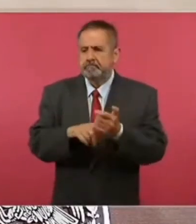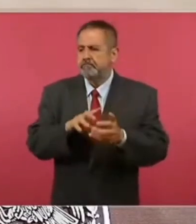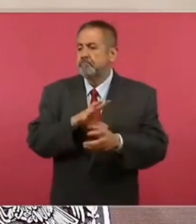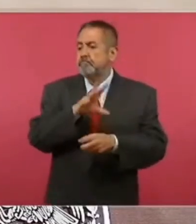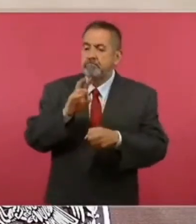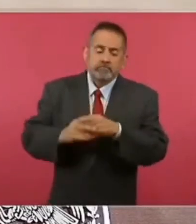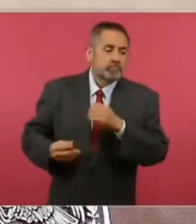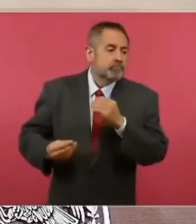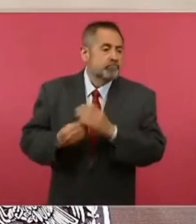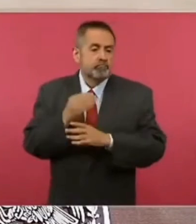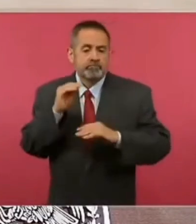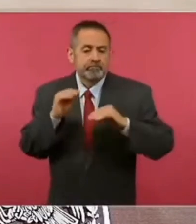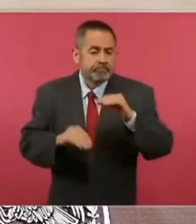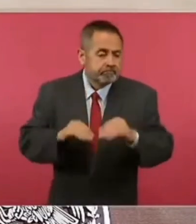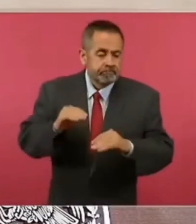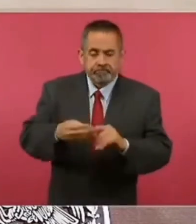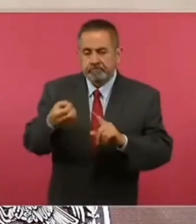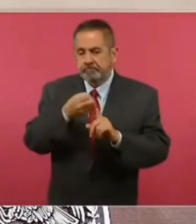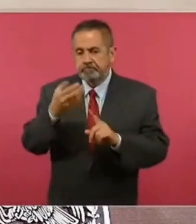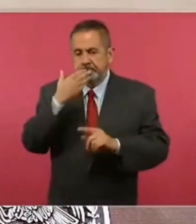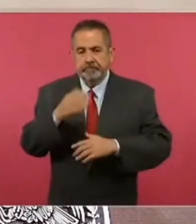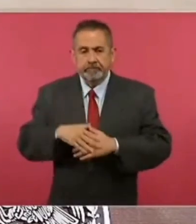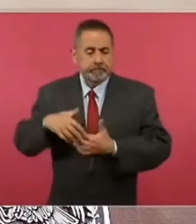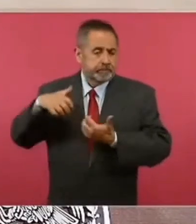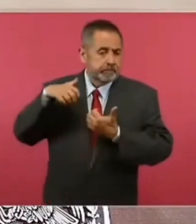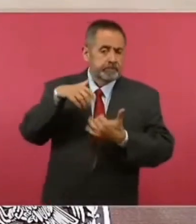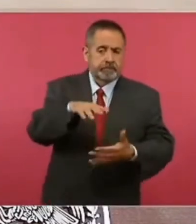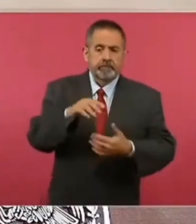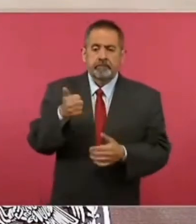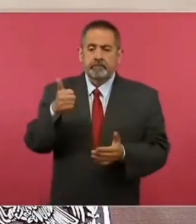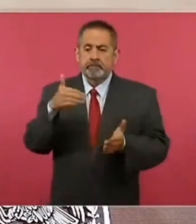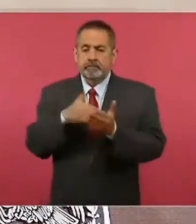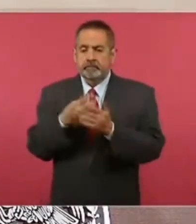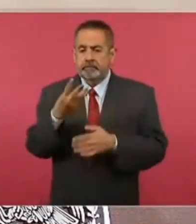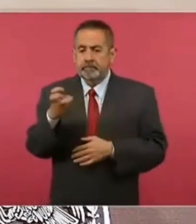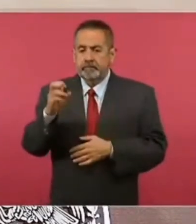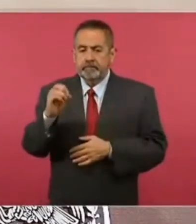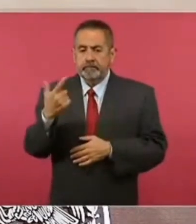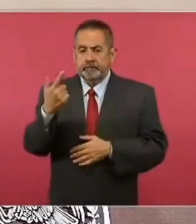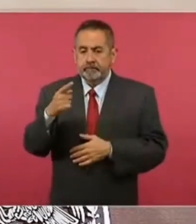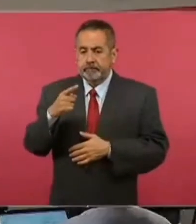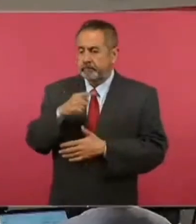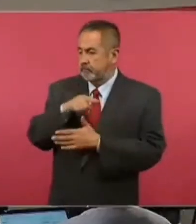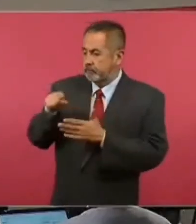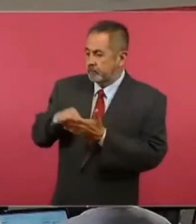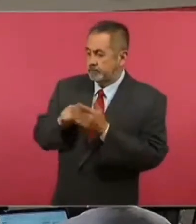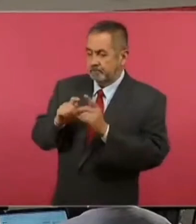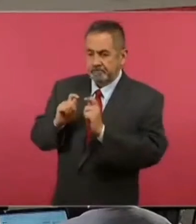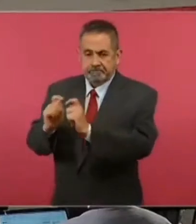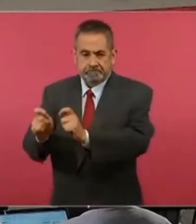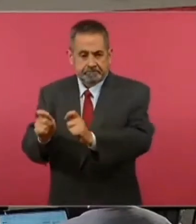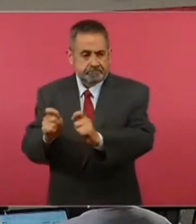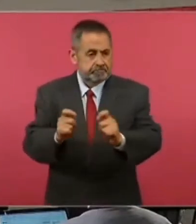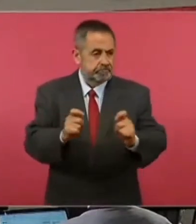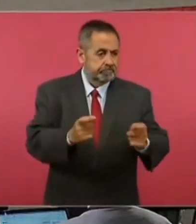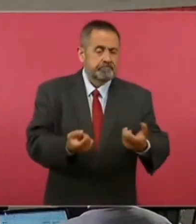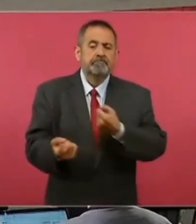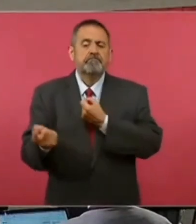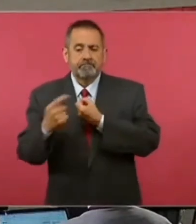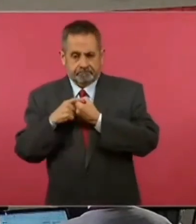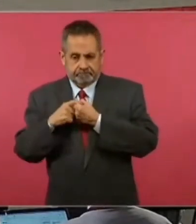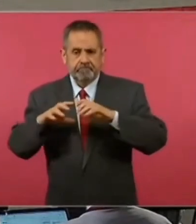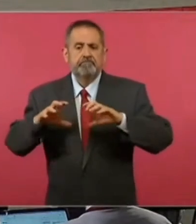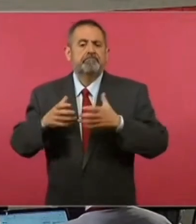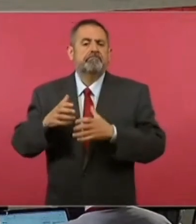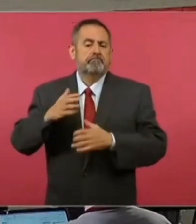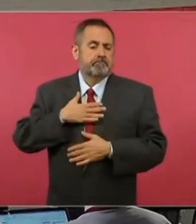este nuevo modelo de atención se han transferido seis mil trescientos siete centros de salud y doscientos noventa y